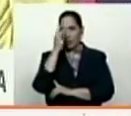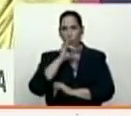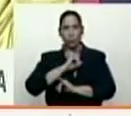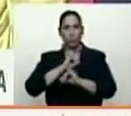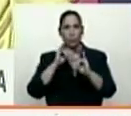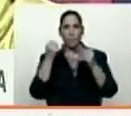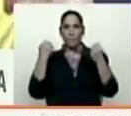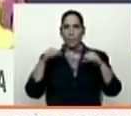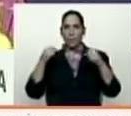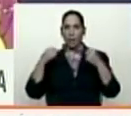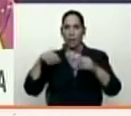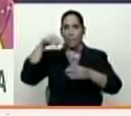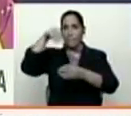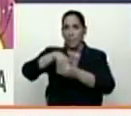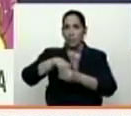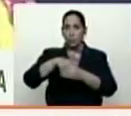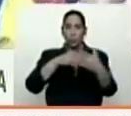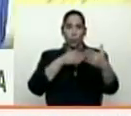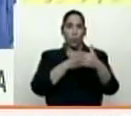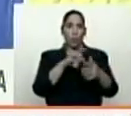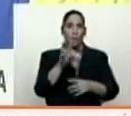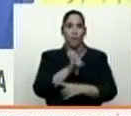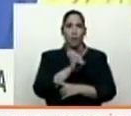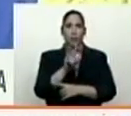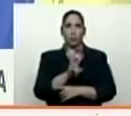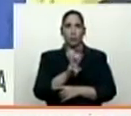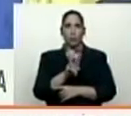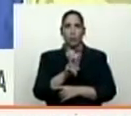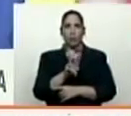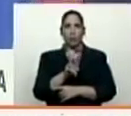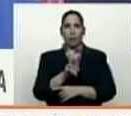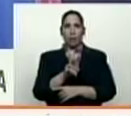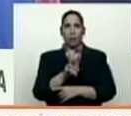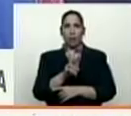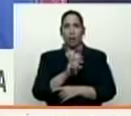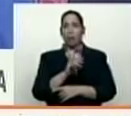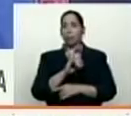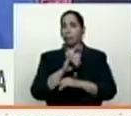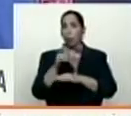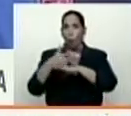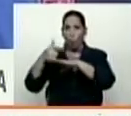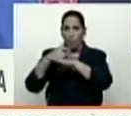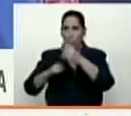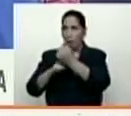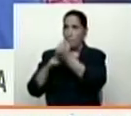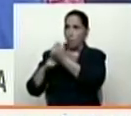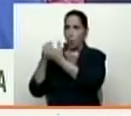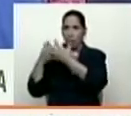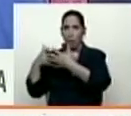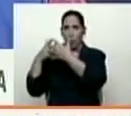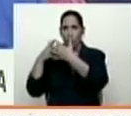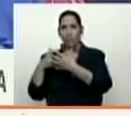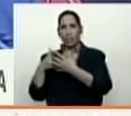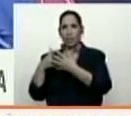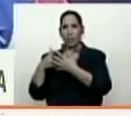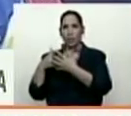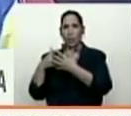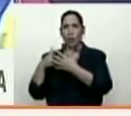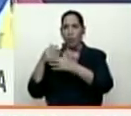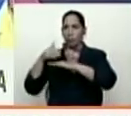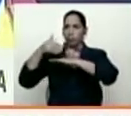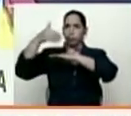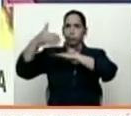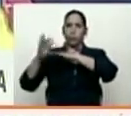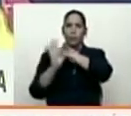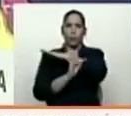una invasión contra Venezuela. Los lacayos suramericanos estaban ahí del otro lado, esperando para celebrar.